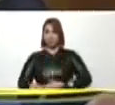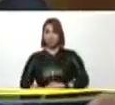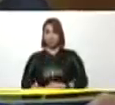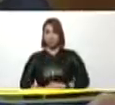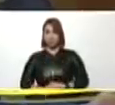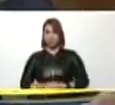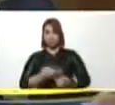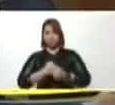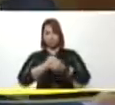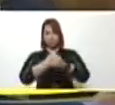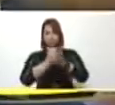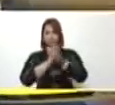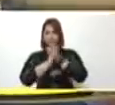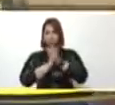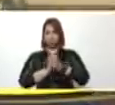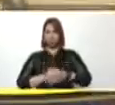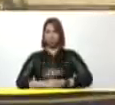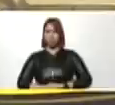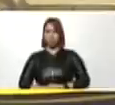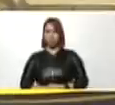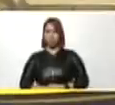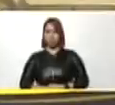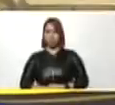queridos compatriotas,